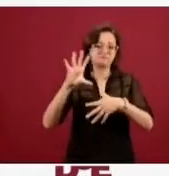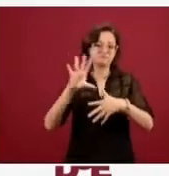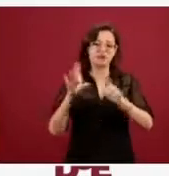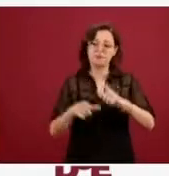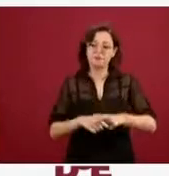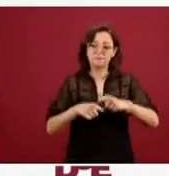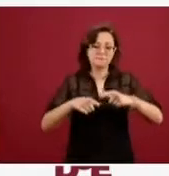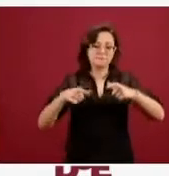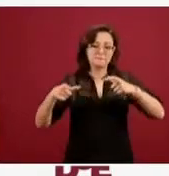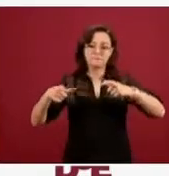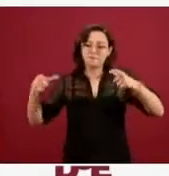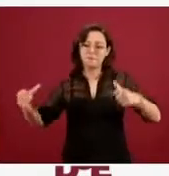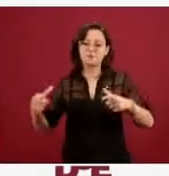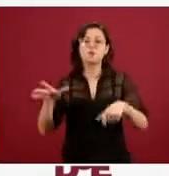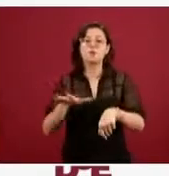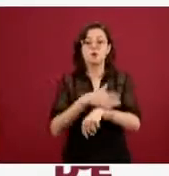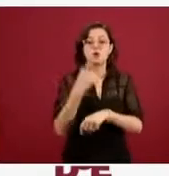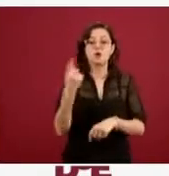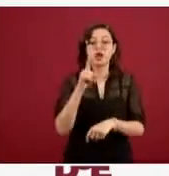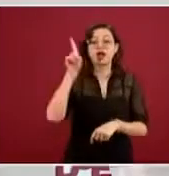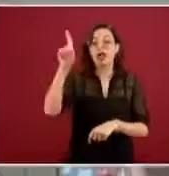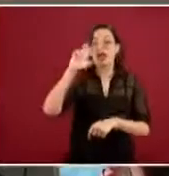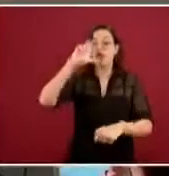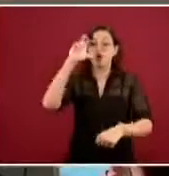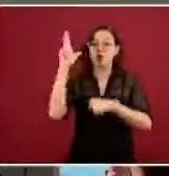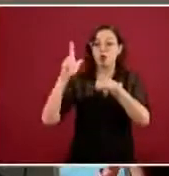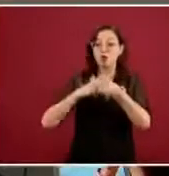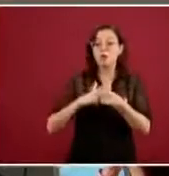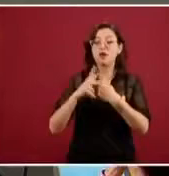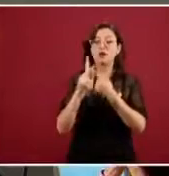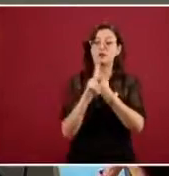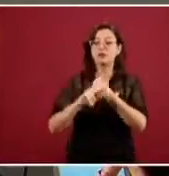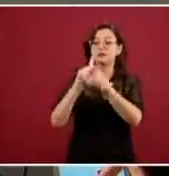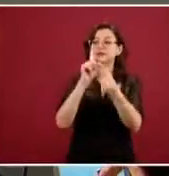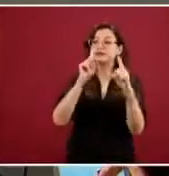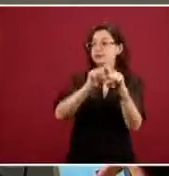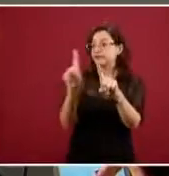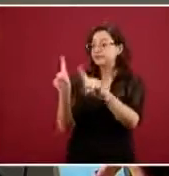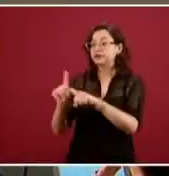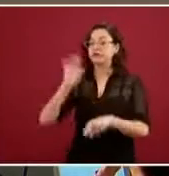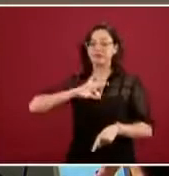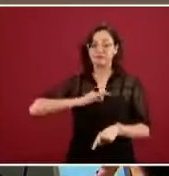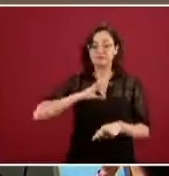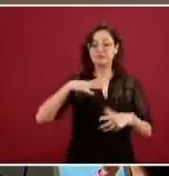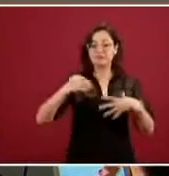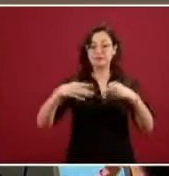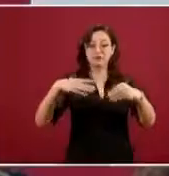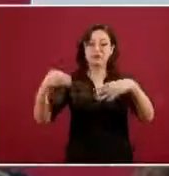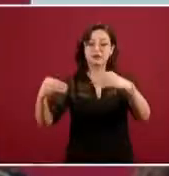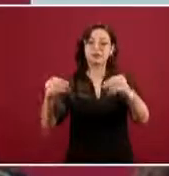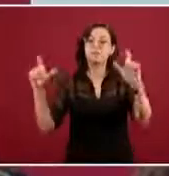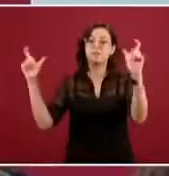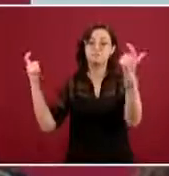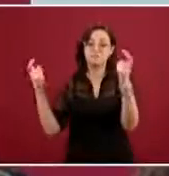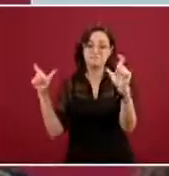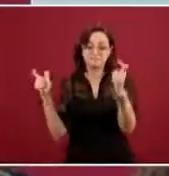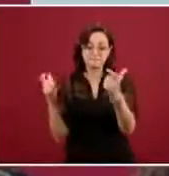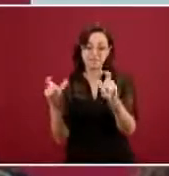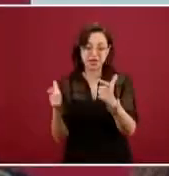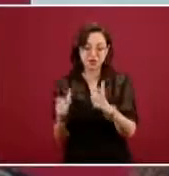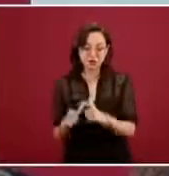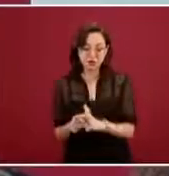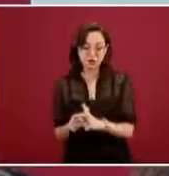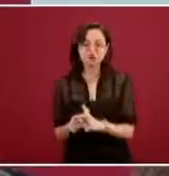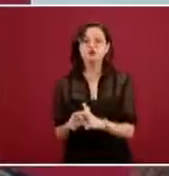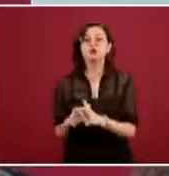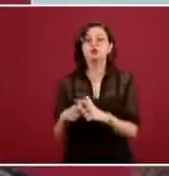la epidemia en Europa y en los diferentes países donde está ocurriendo empieza a ser menor, ya que muchos países se